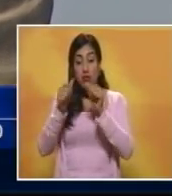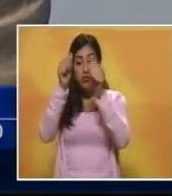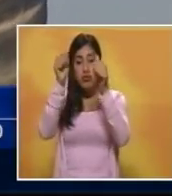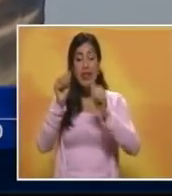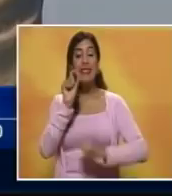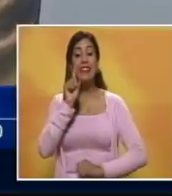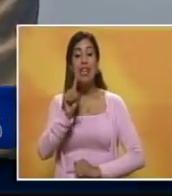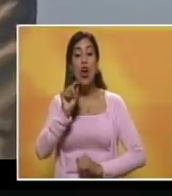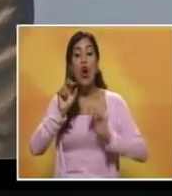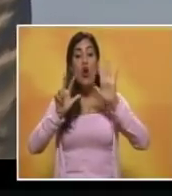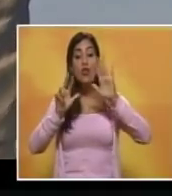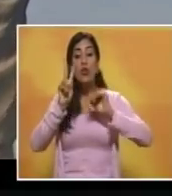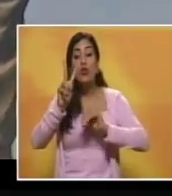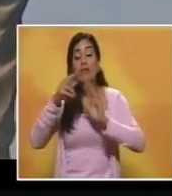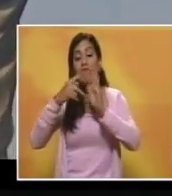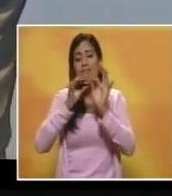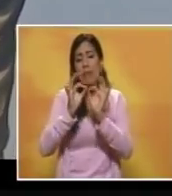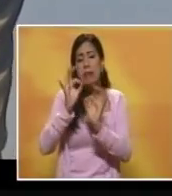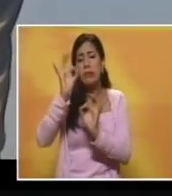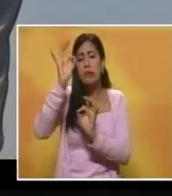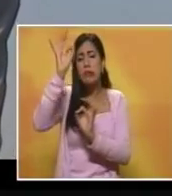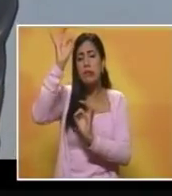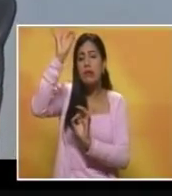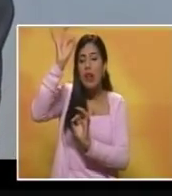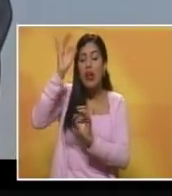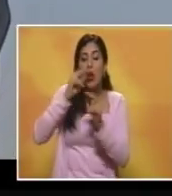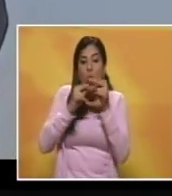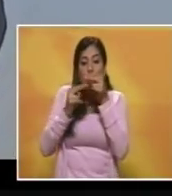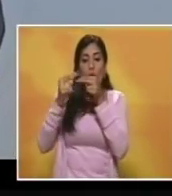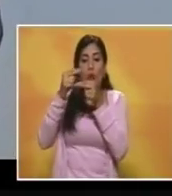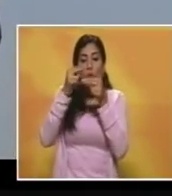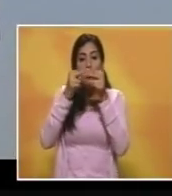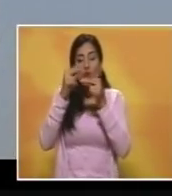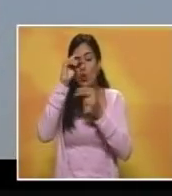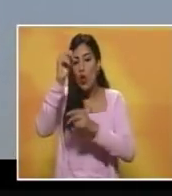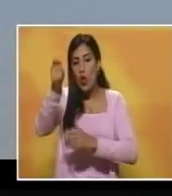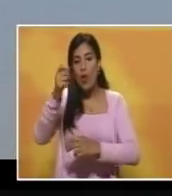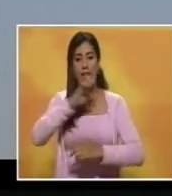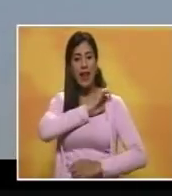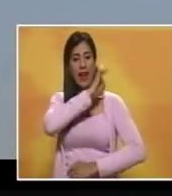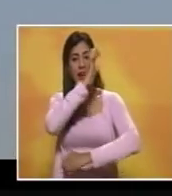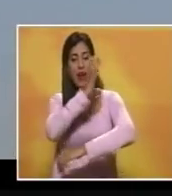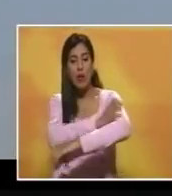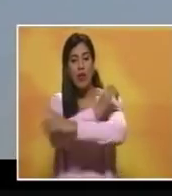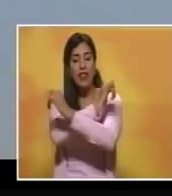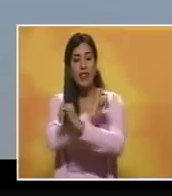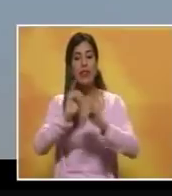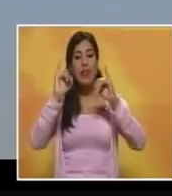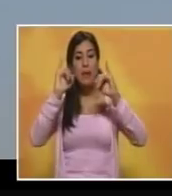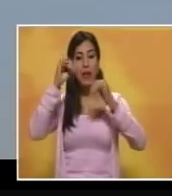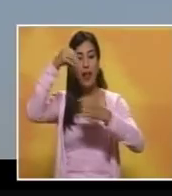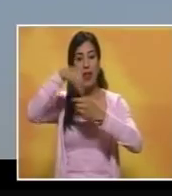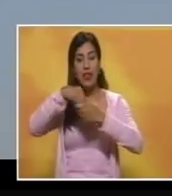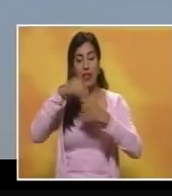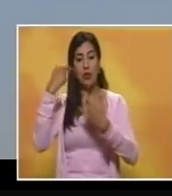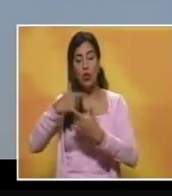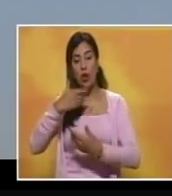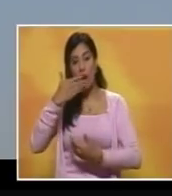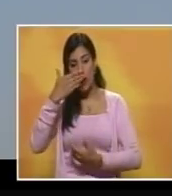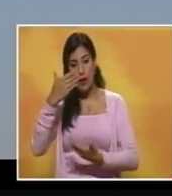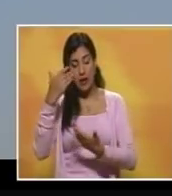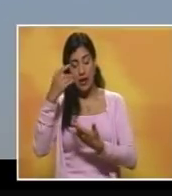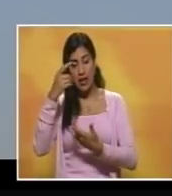tiene 182 metros de altura y fue construido en honor al héroe de la independencia, Sardar